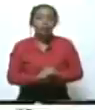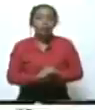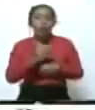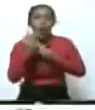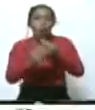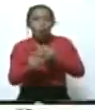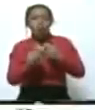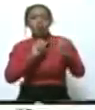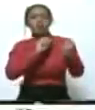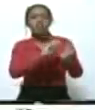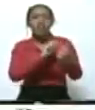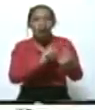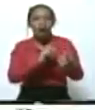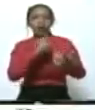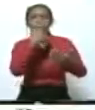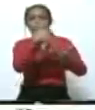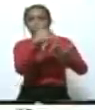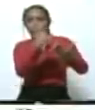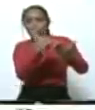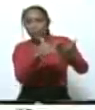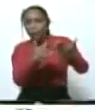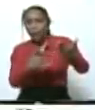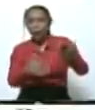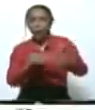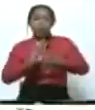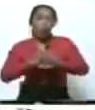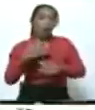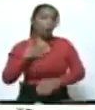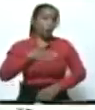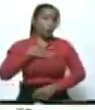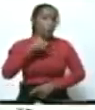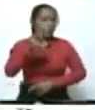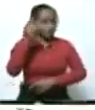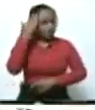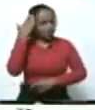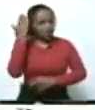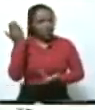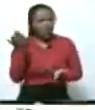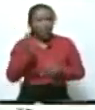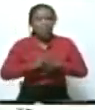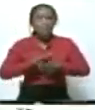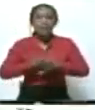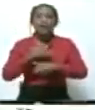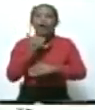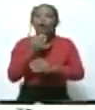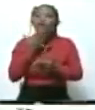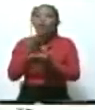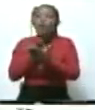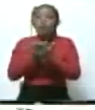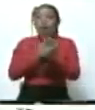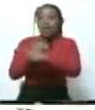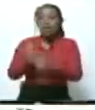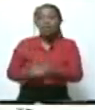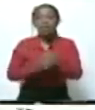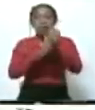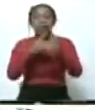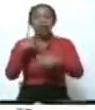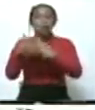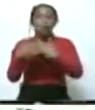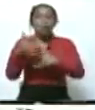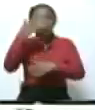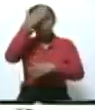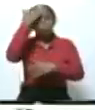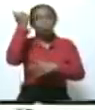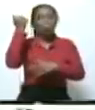debate. Porque es muy cómodo, y ustedes saben qué ocurre, que alguien es propuesto para delegado y luego se le